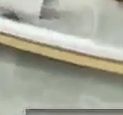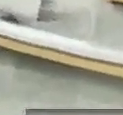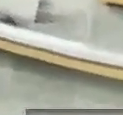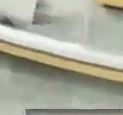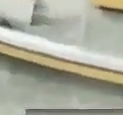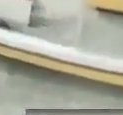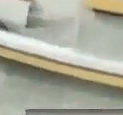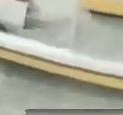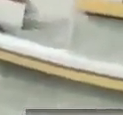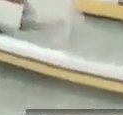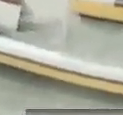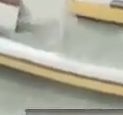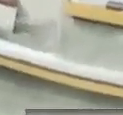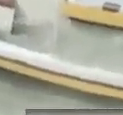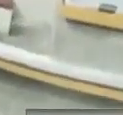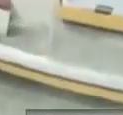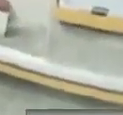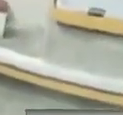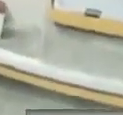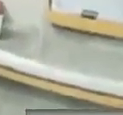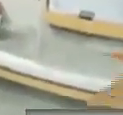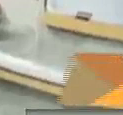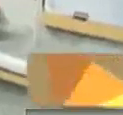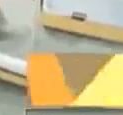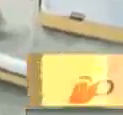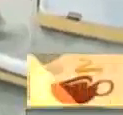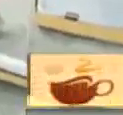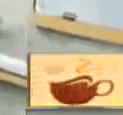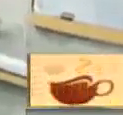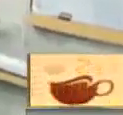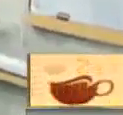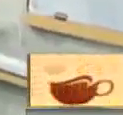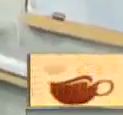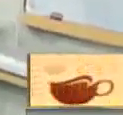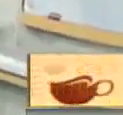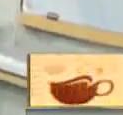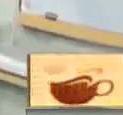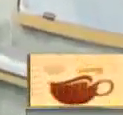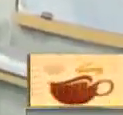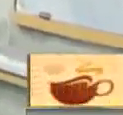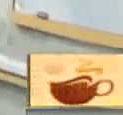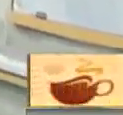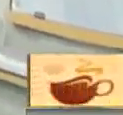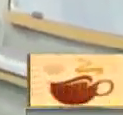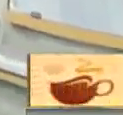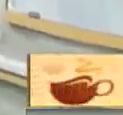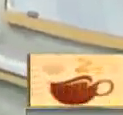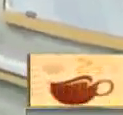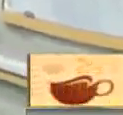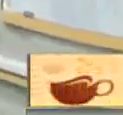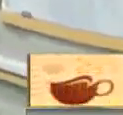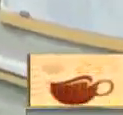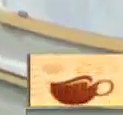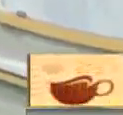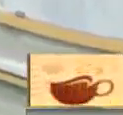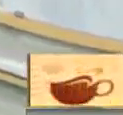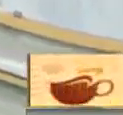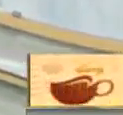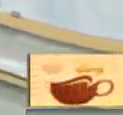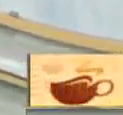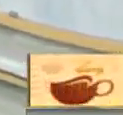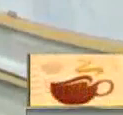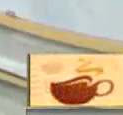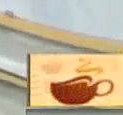Bueno, muy feliz año para toda Venezuela. Un gran abrazo para nuestro pueblo y nuestros mejores deseos de mucha